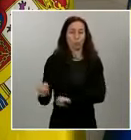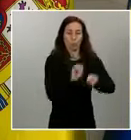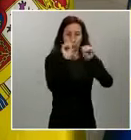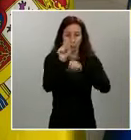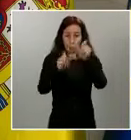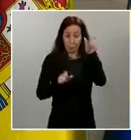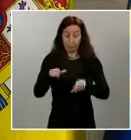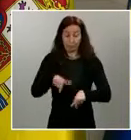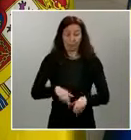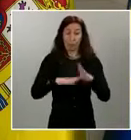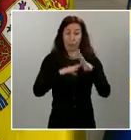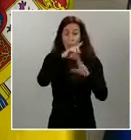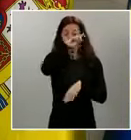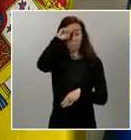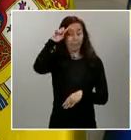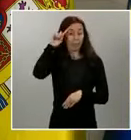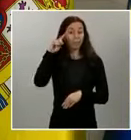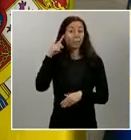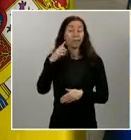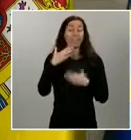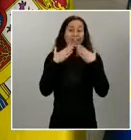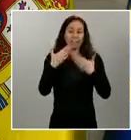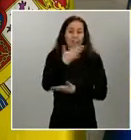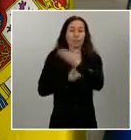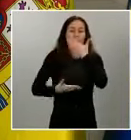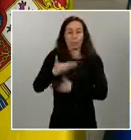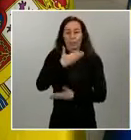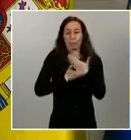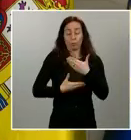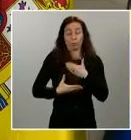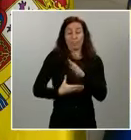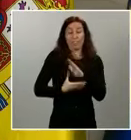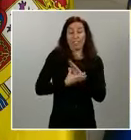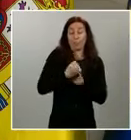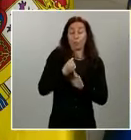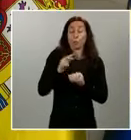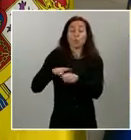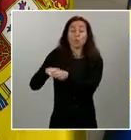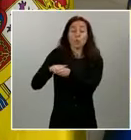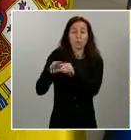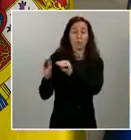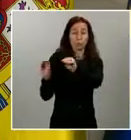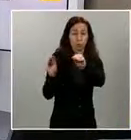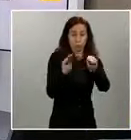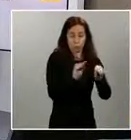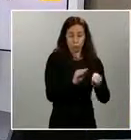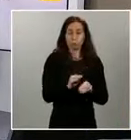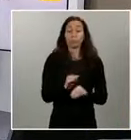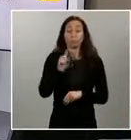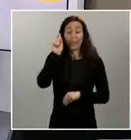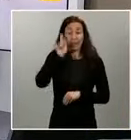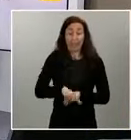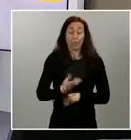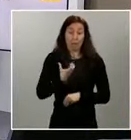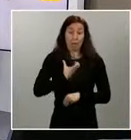de la colaboración con la Federación de Municipios de Madrid y la coordinación de las alcaldías, se